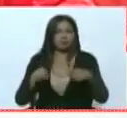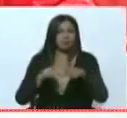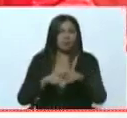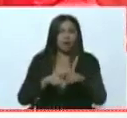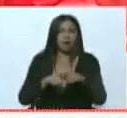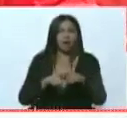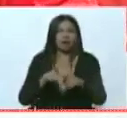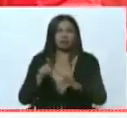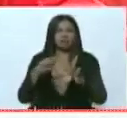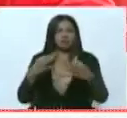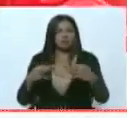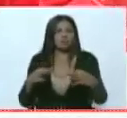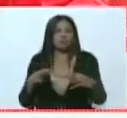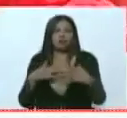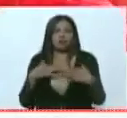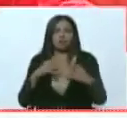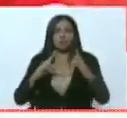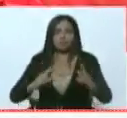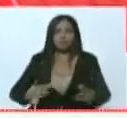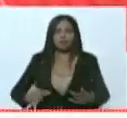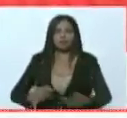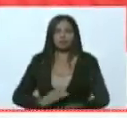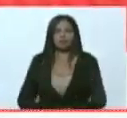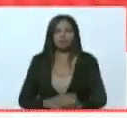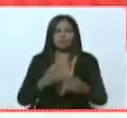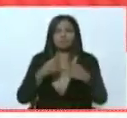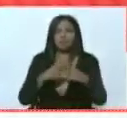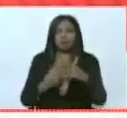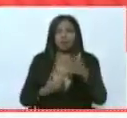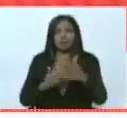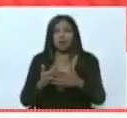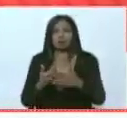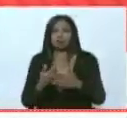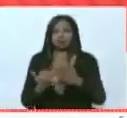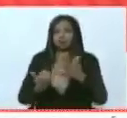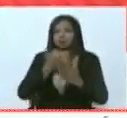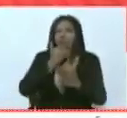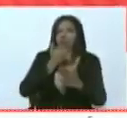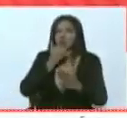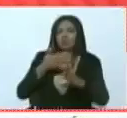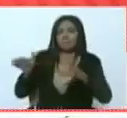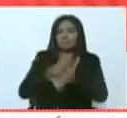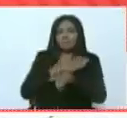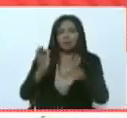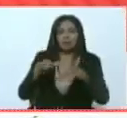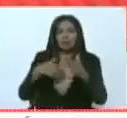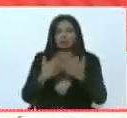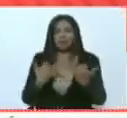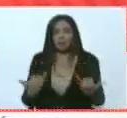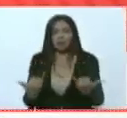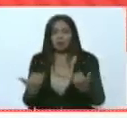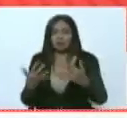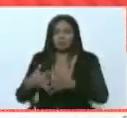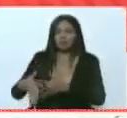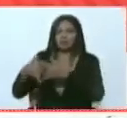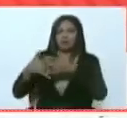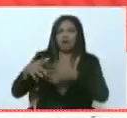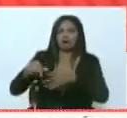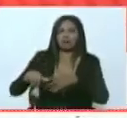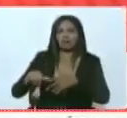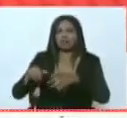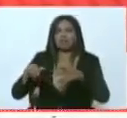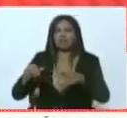Es la naturaleza humana, pero además no se van a cometer en medio de una agresión brutal del imperialismo